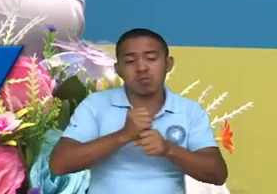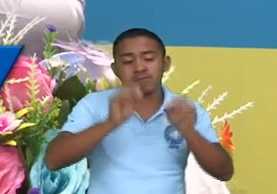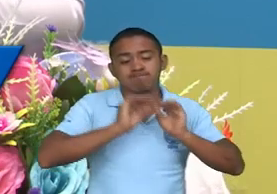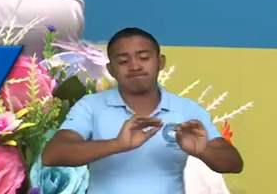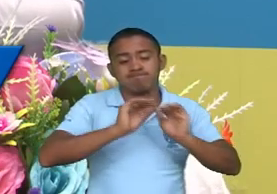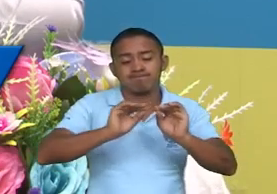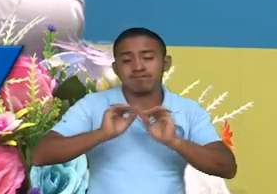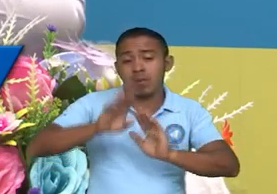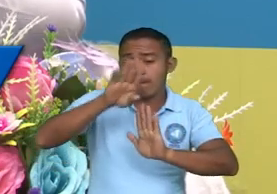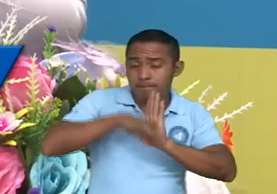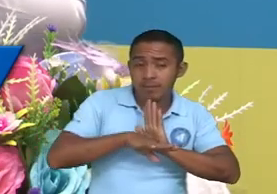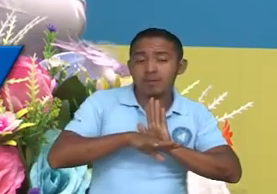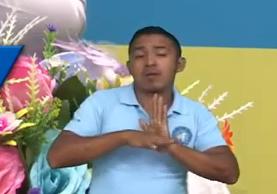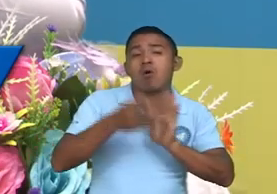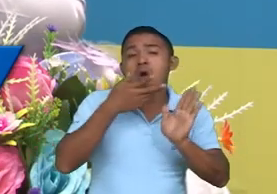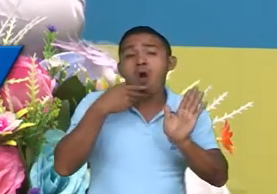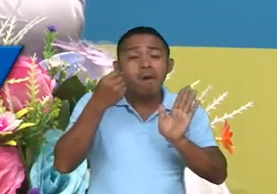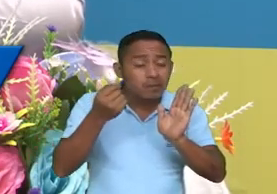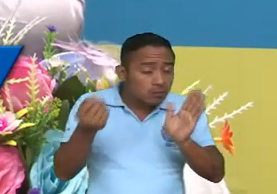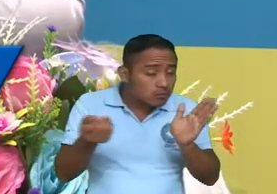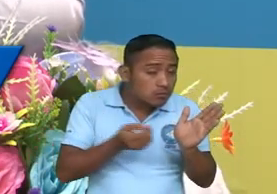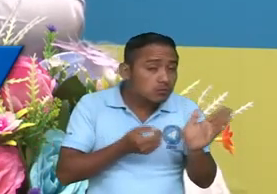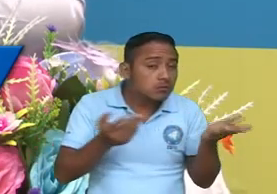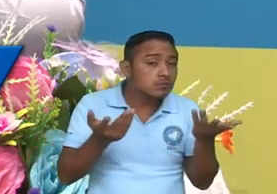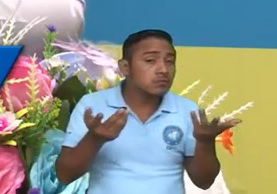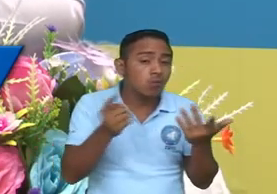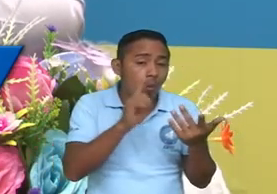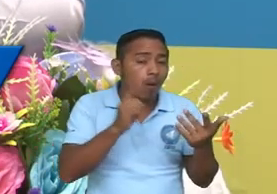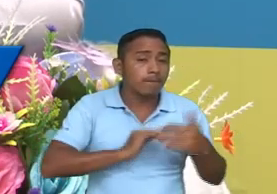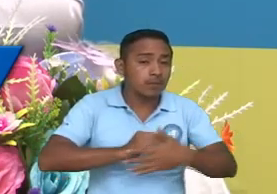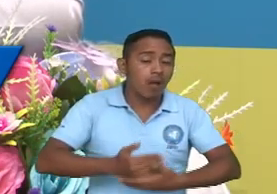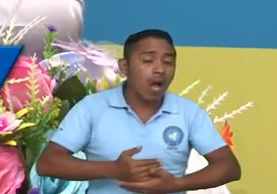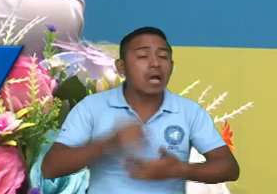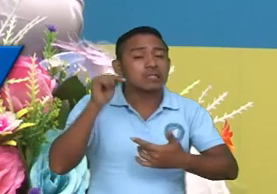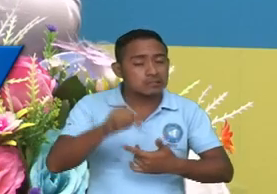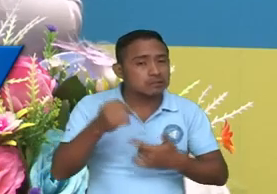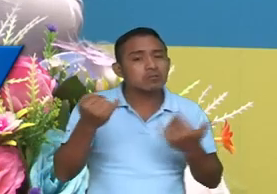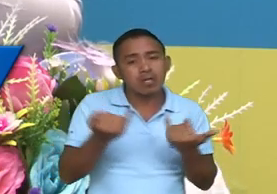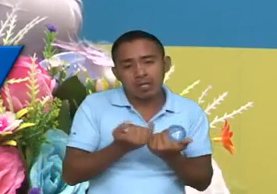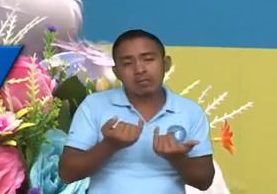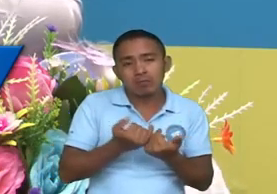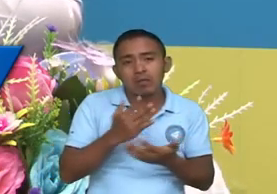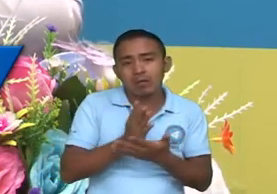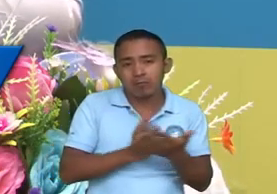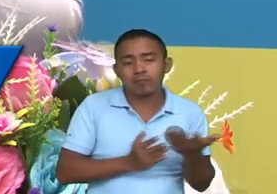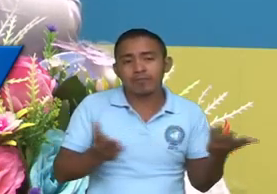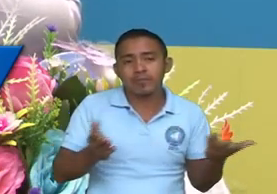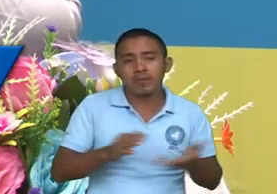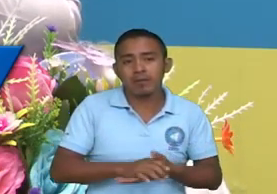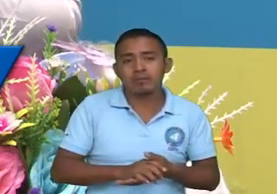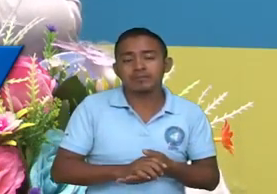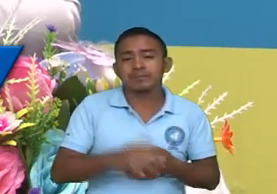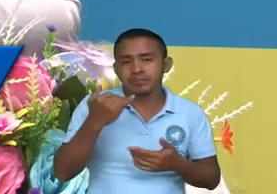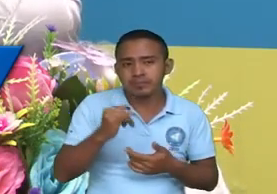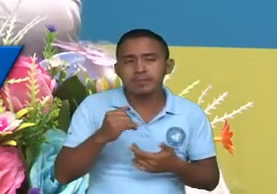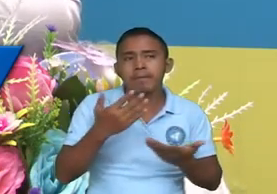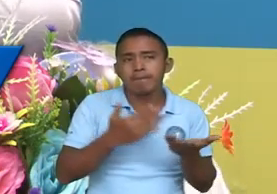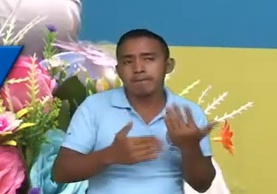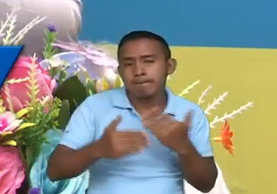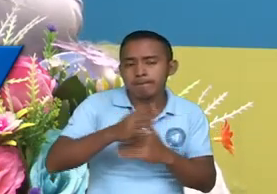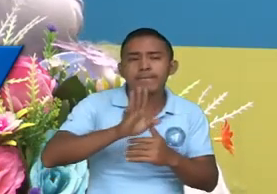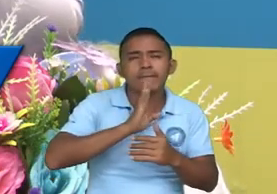nivel sociocultural, el nivel educacional de los padres, la edad materna, que es algo que, a pesar de que nuestro sistema